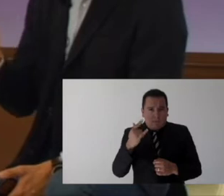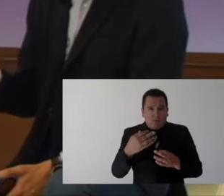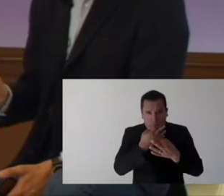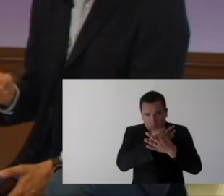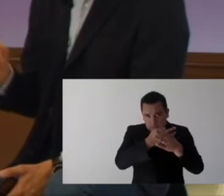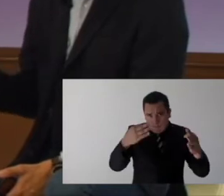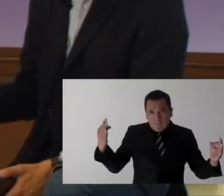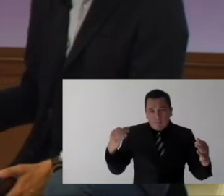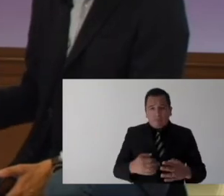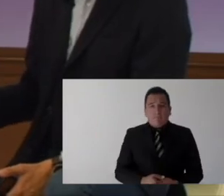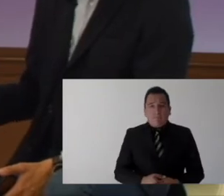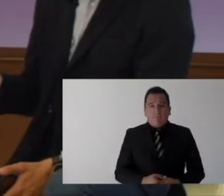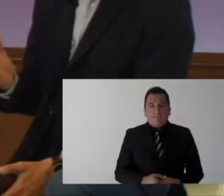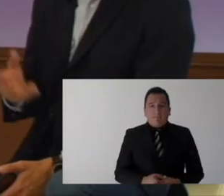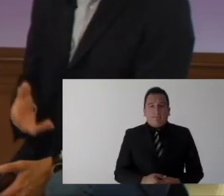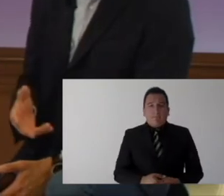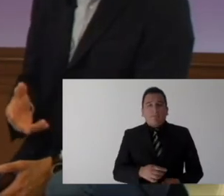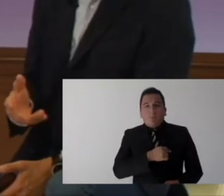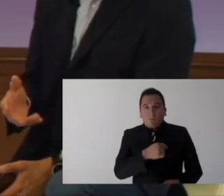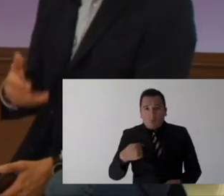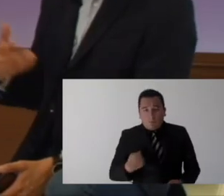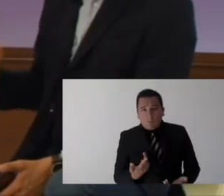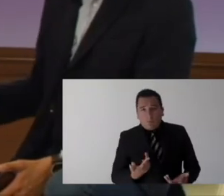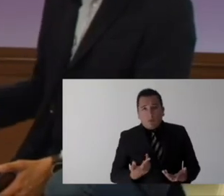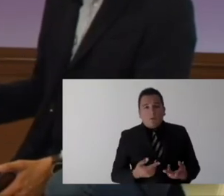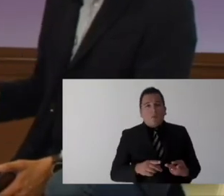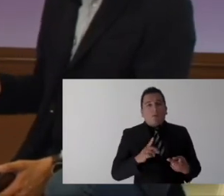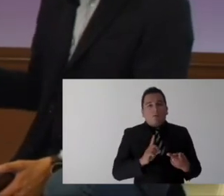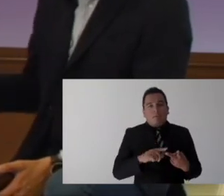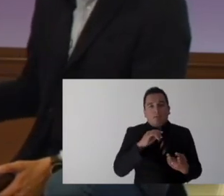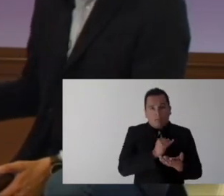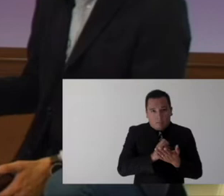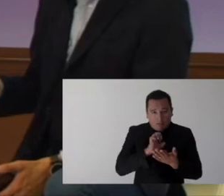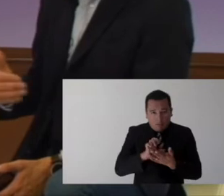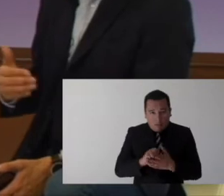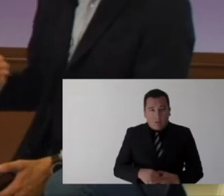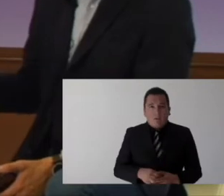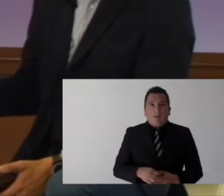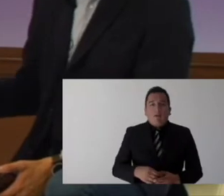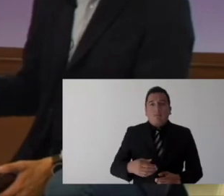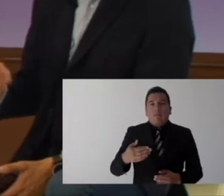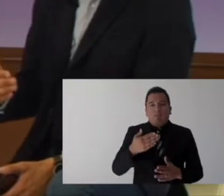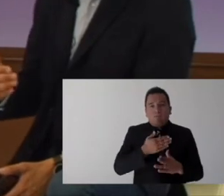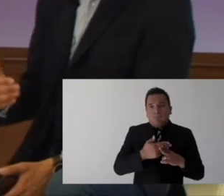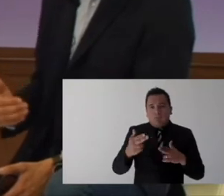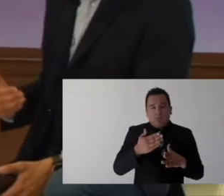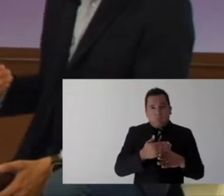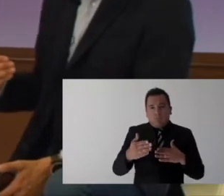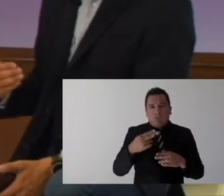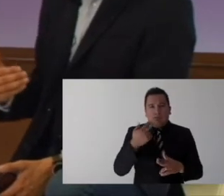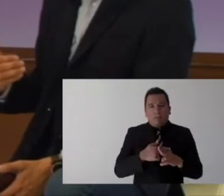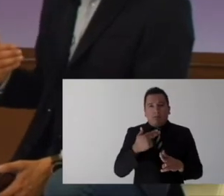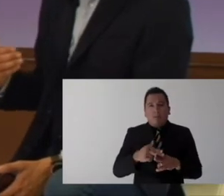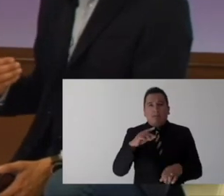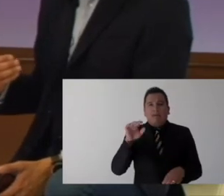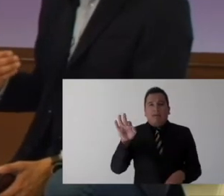forma coordinada, nosotros y el Instituto Electoral de Coahuila, y estará vigente hasta el día 19. Este es el periodo que se tiene para todas aquellas